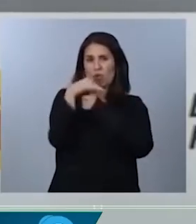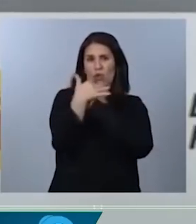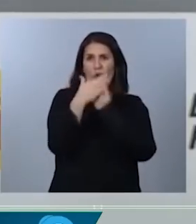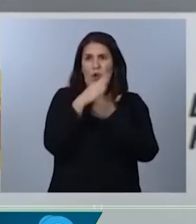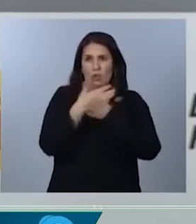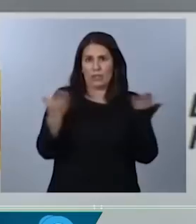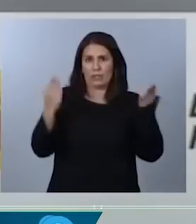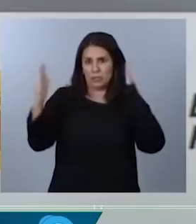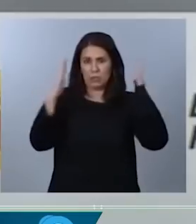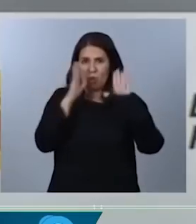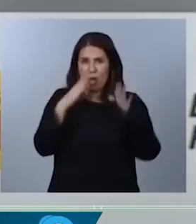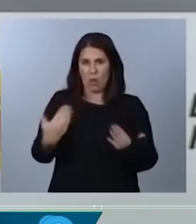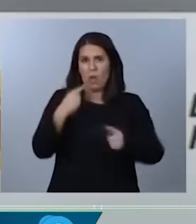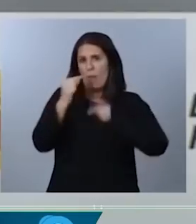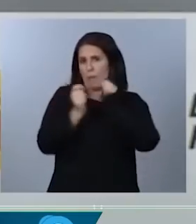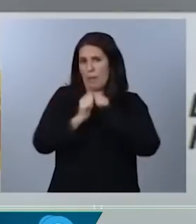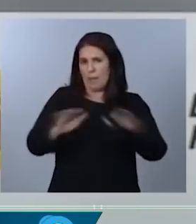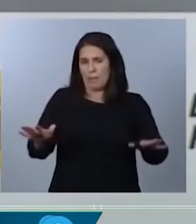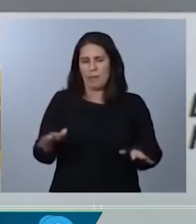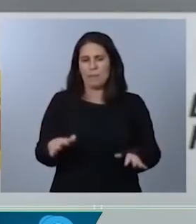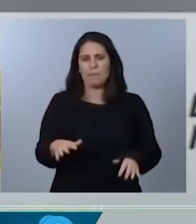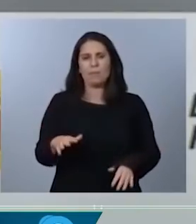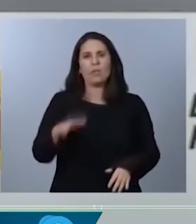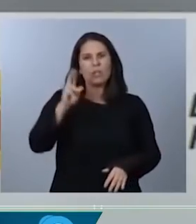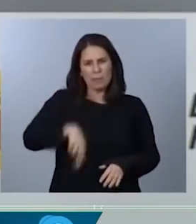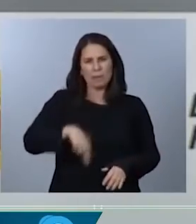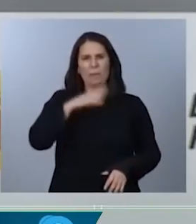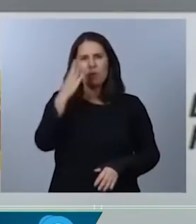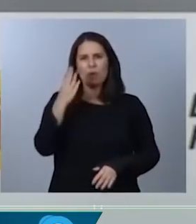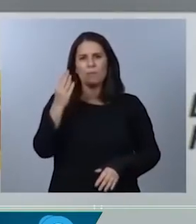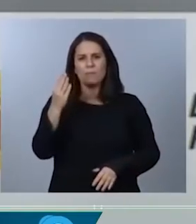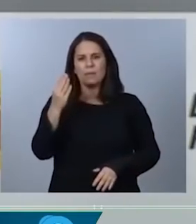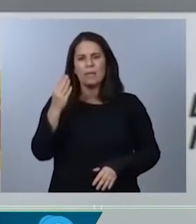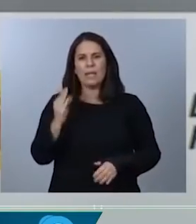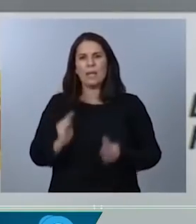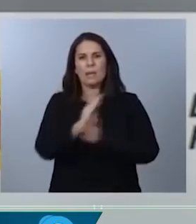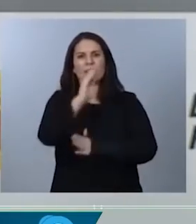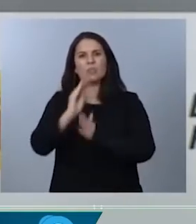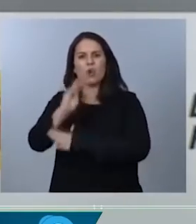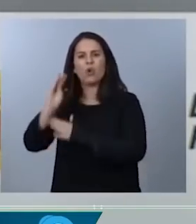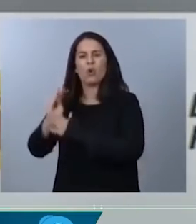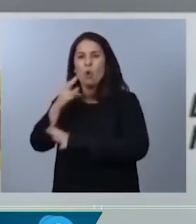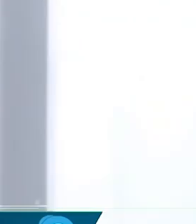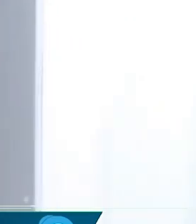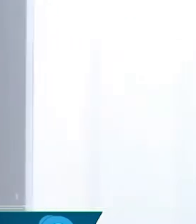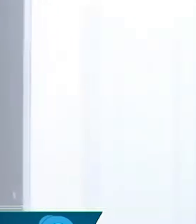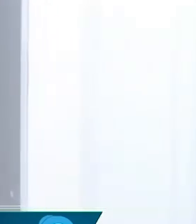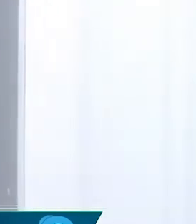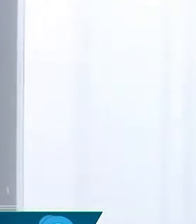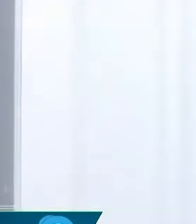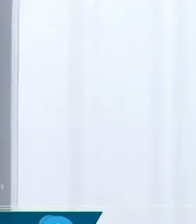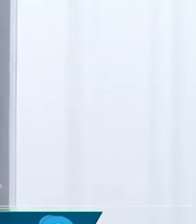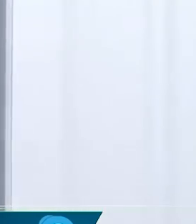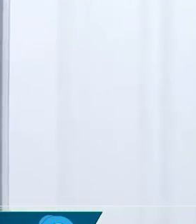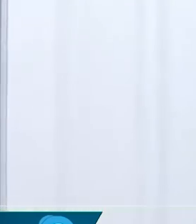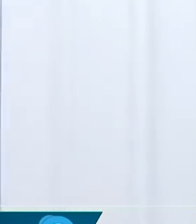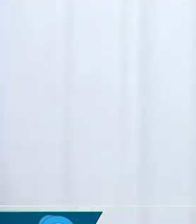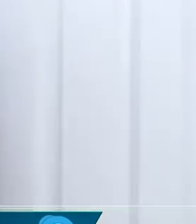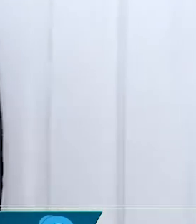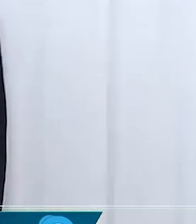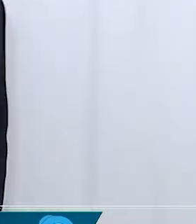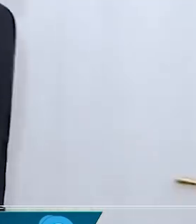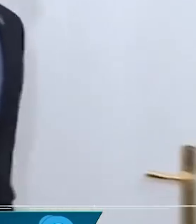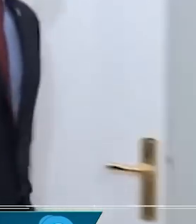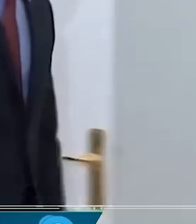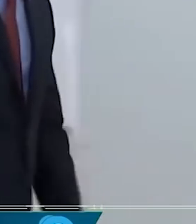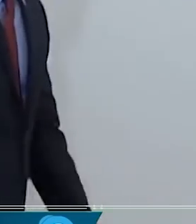Yo esto, sinceramente, creo que sirve única y exclusivamente porque evidentemente acabará en tribunales. Están intentando cercenar el derecho a la propiedad privada que aparece